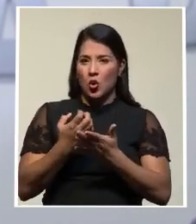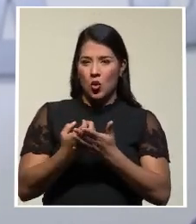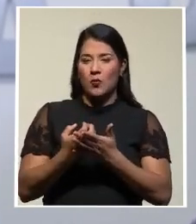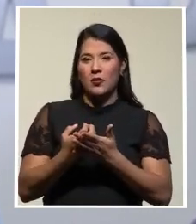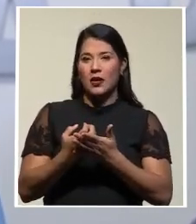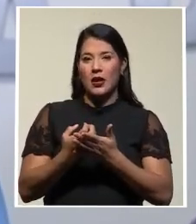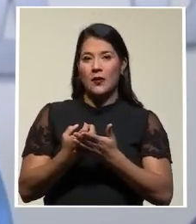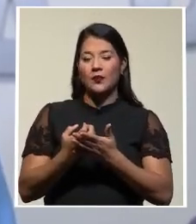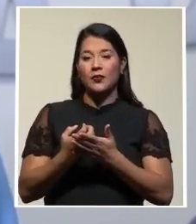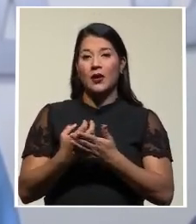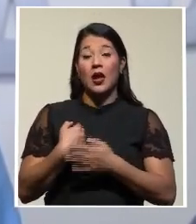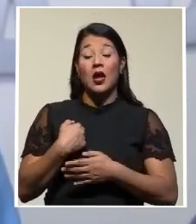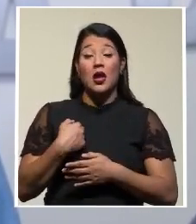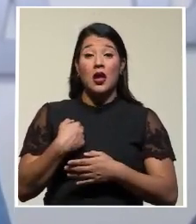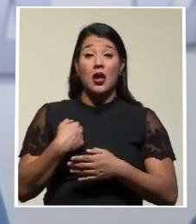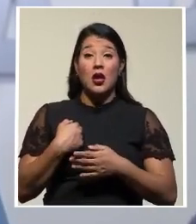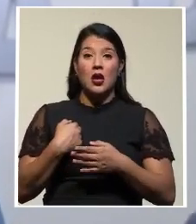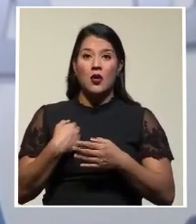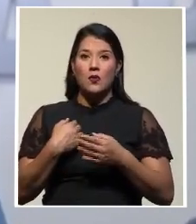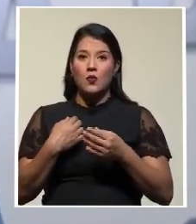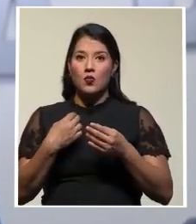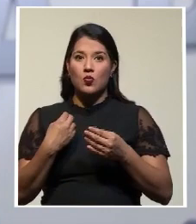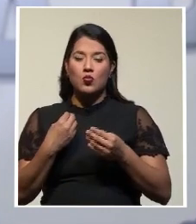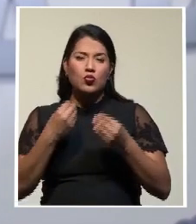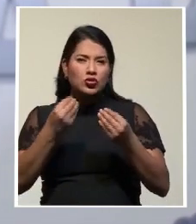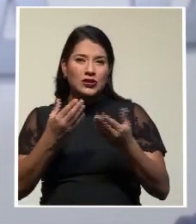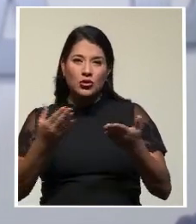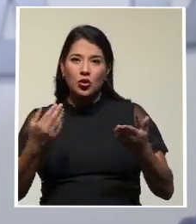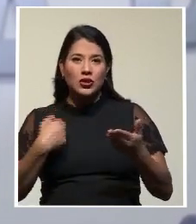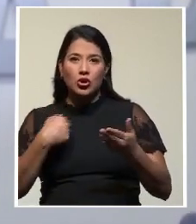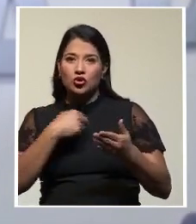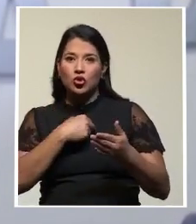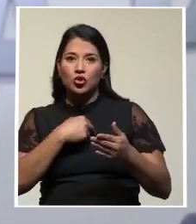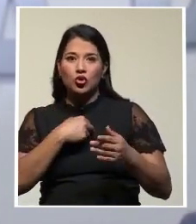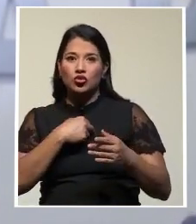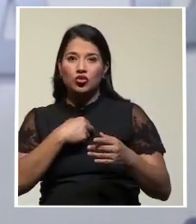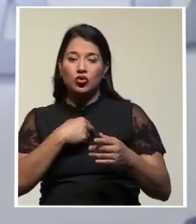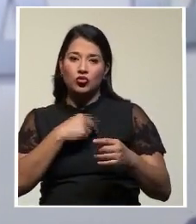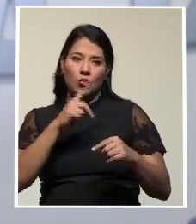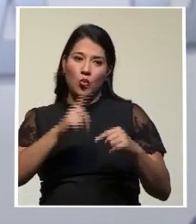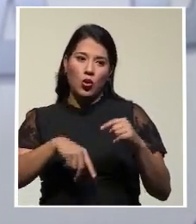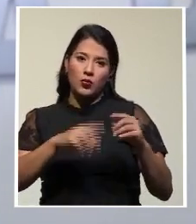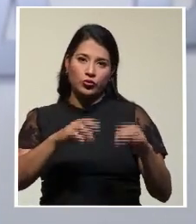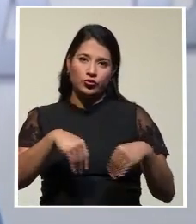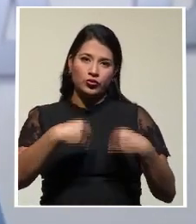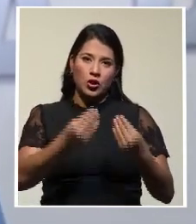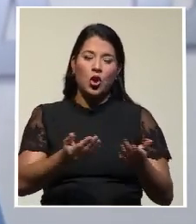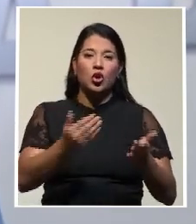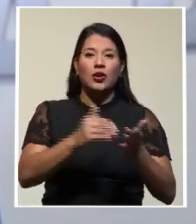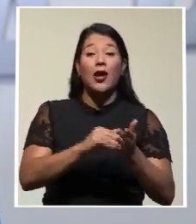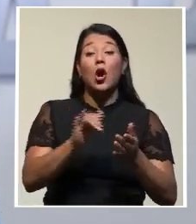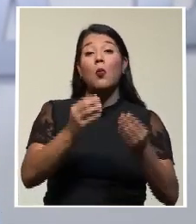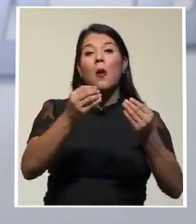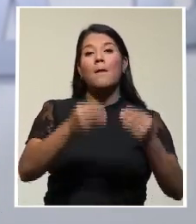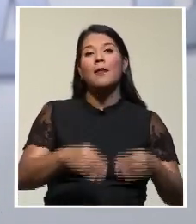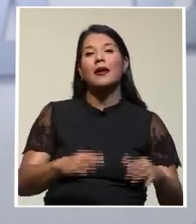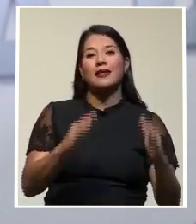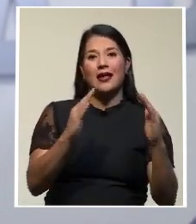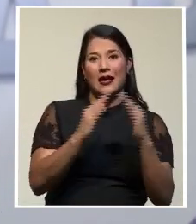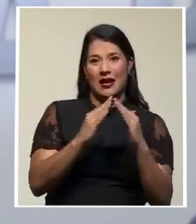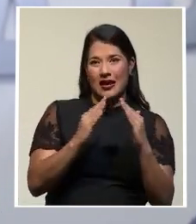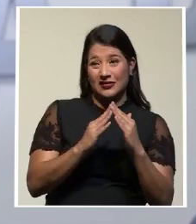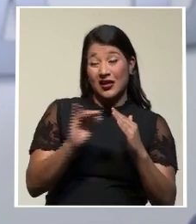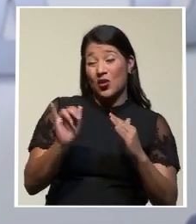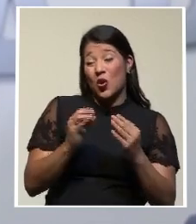que no vamos a poder responder ni reponer, como es la pérdida de hogares, con toda la carga emocional, no solamente